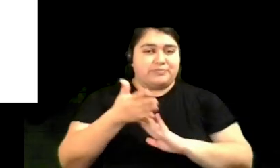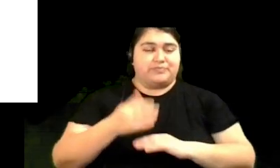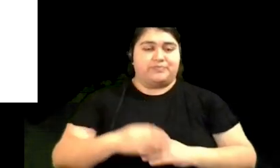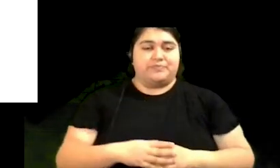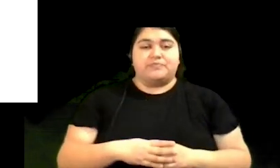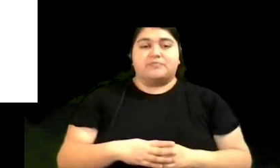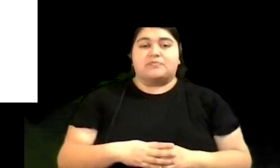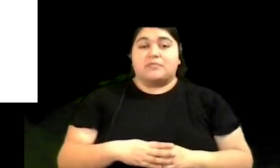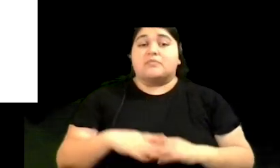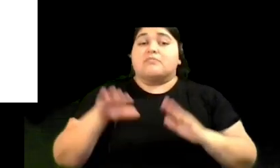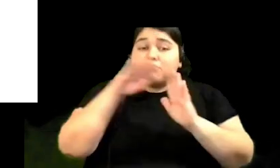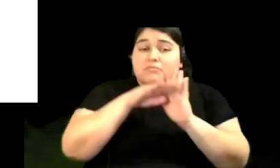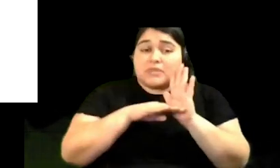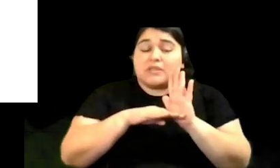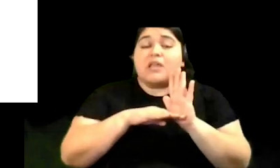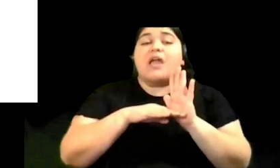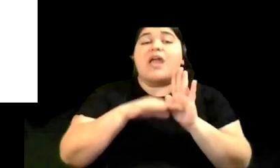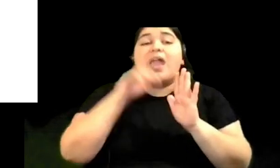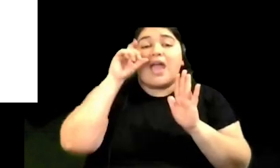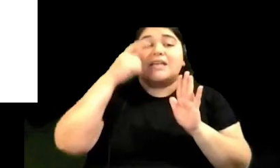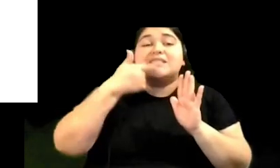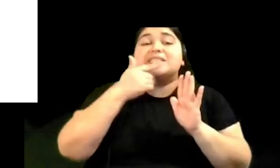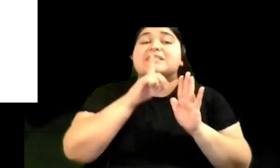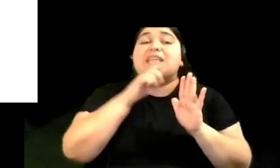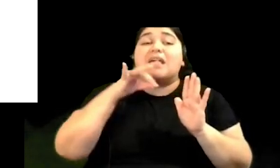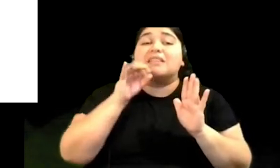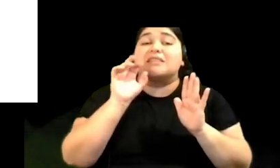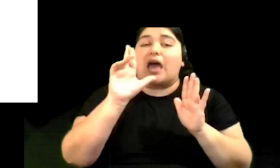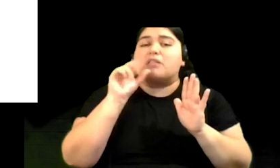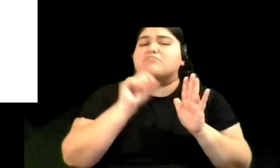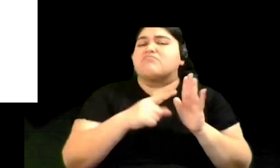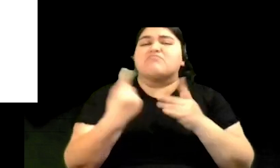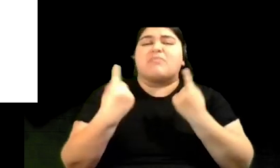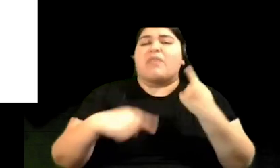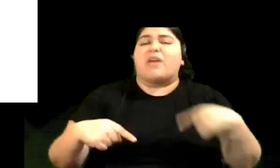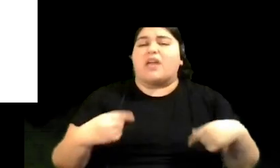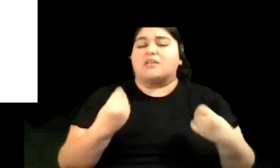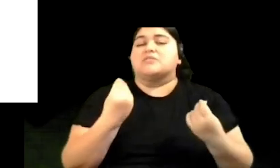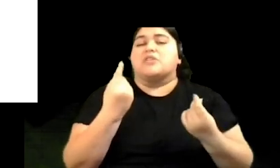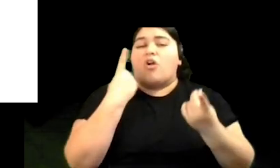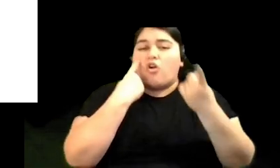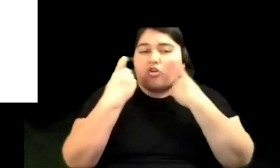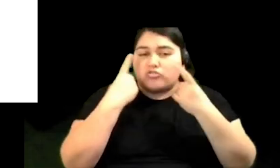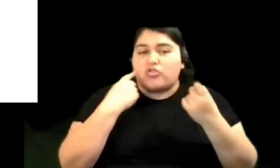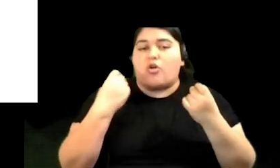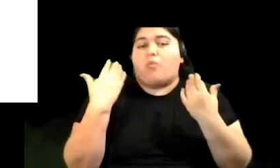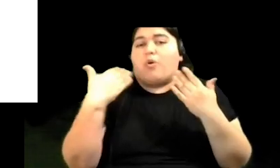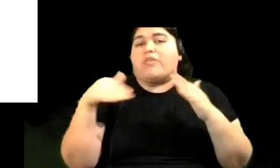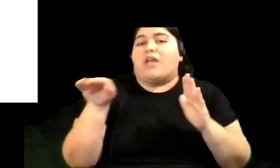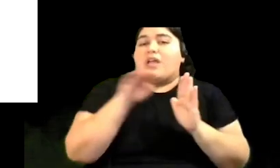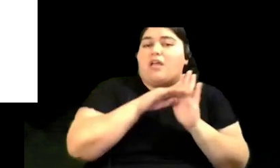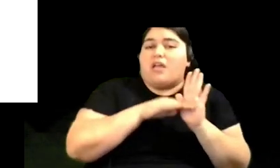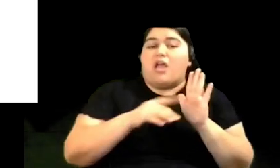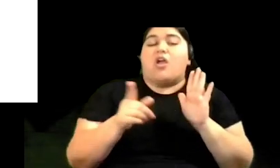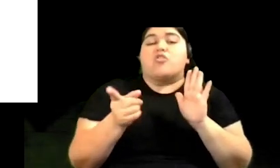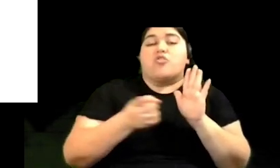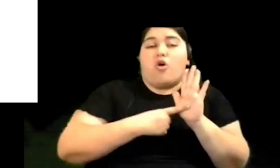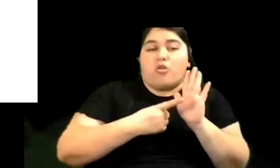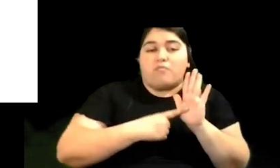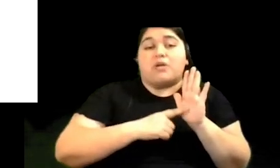Los estándares, que son mecanismos administrativos, son mecanismos de control. Puede darse a través de normas y a través de un cuerpo de